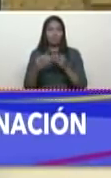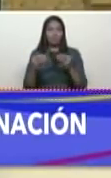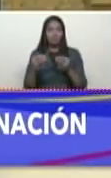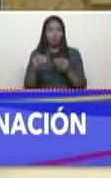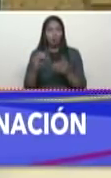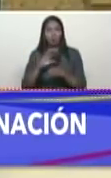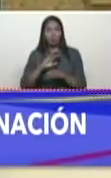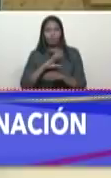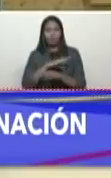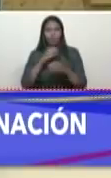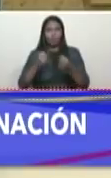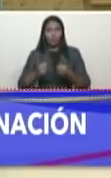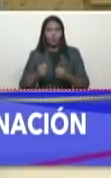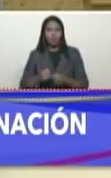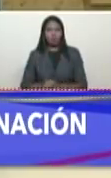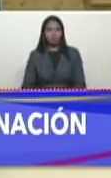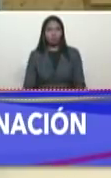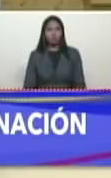poderes